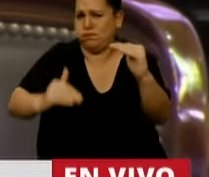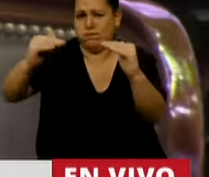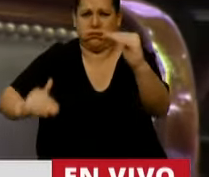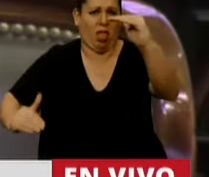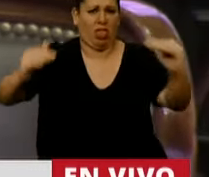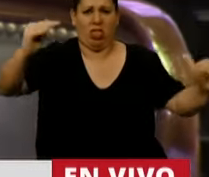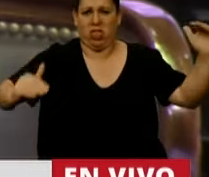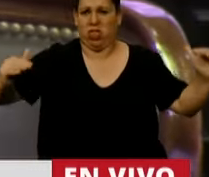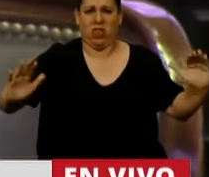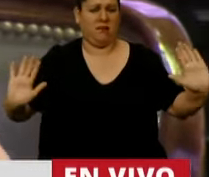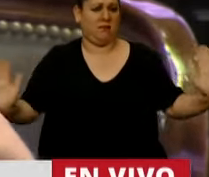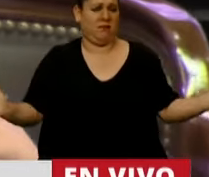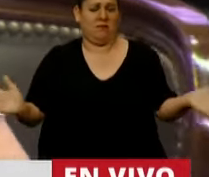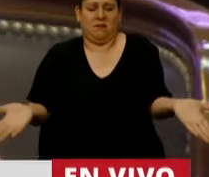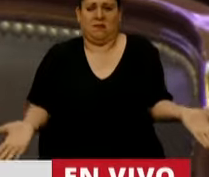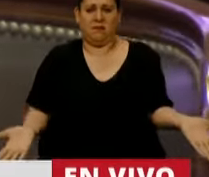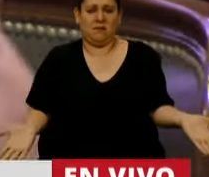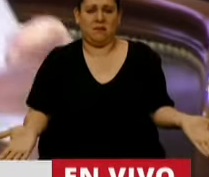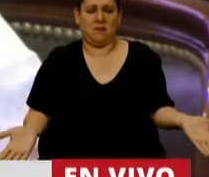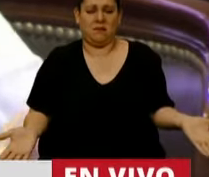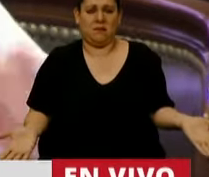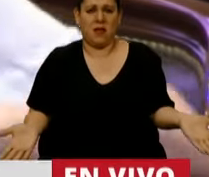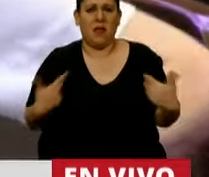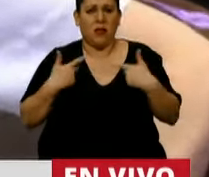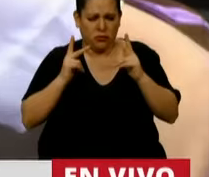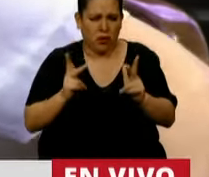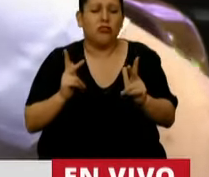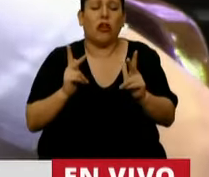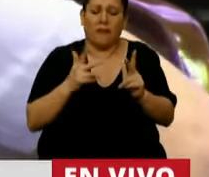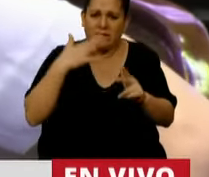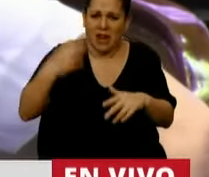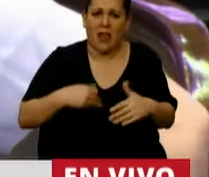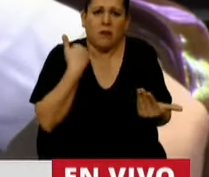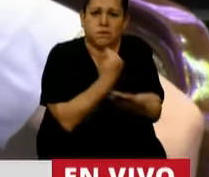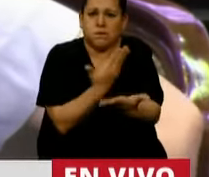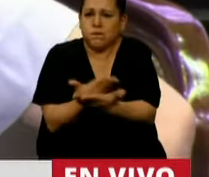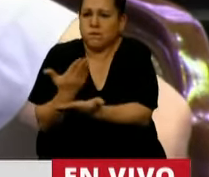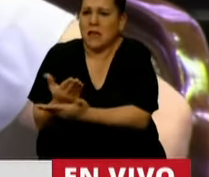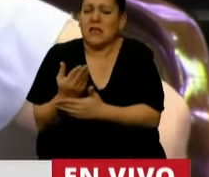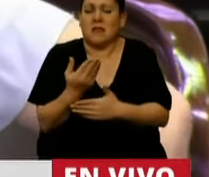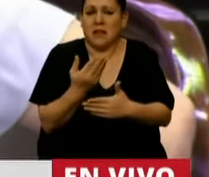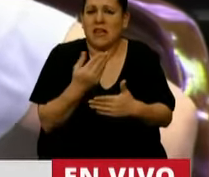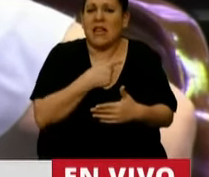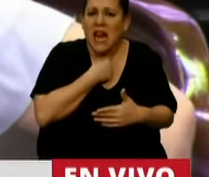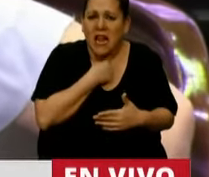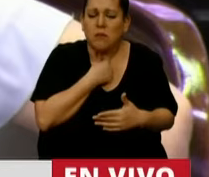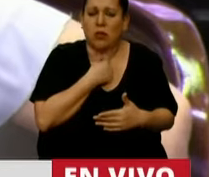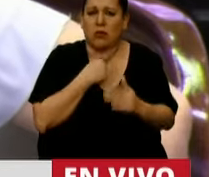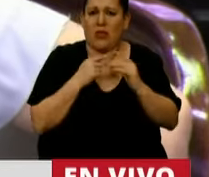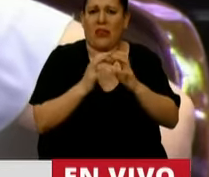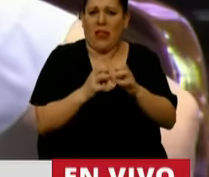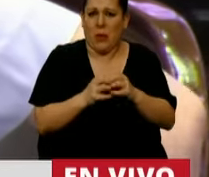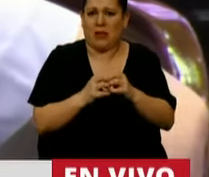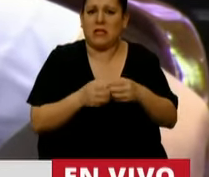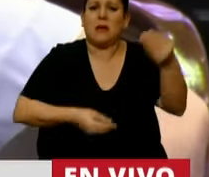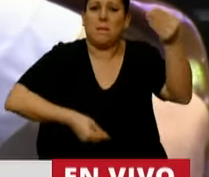Entonces, nosotros hemos presentado 24, 30 diputados, distintos partidos políticos. Queremos debatir